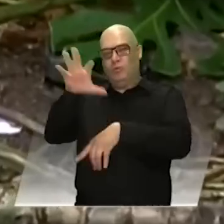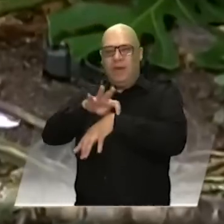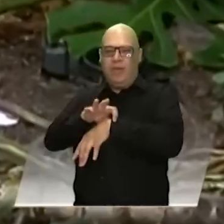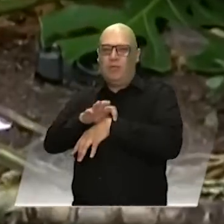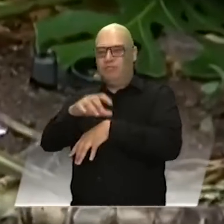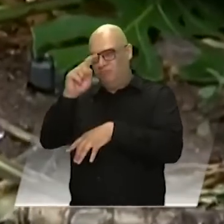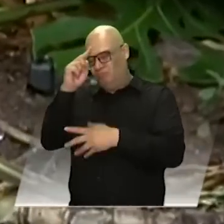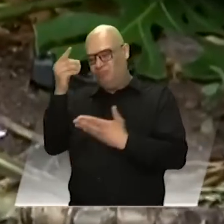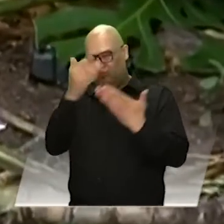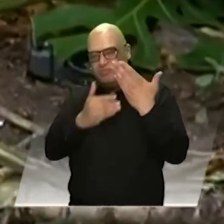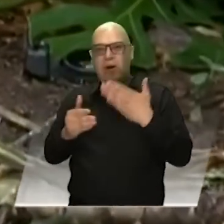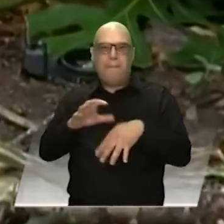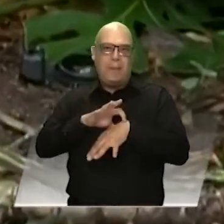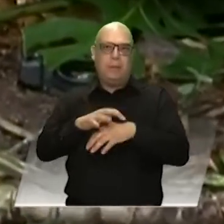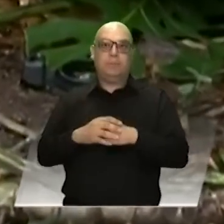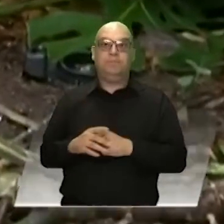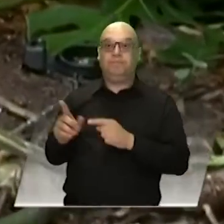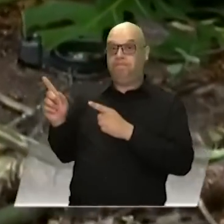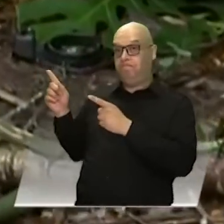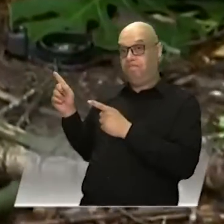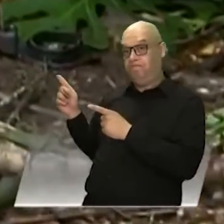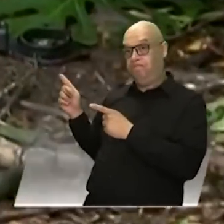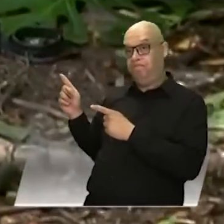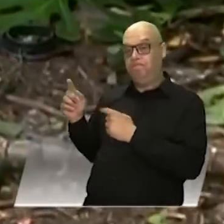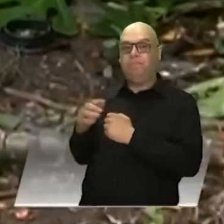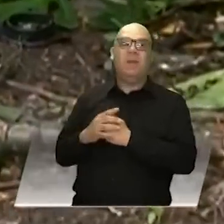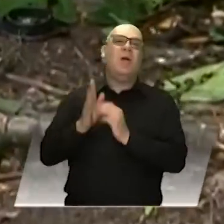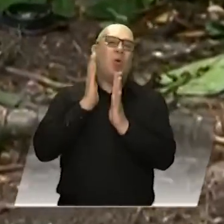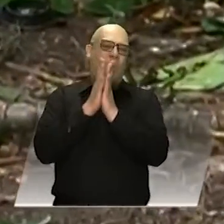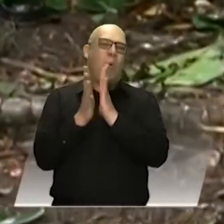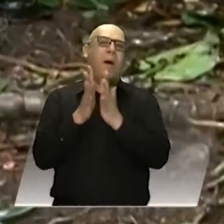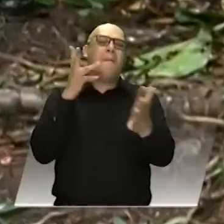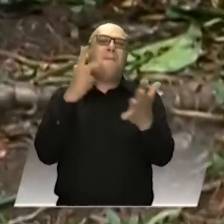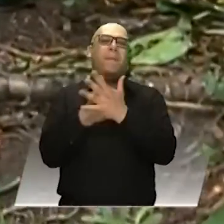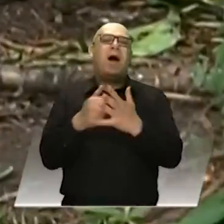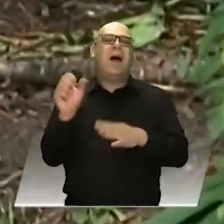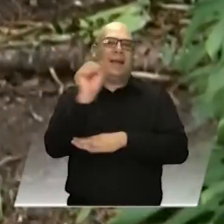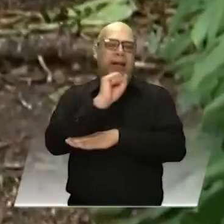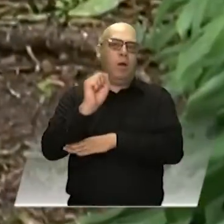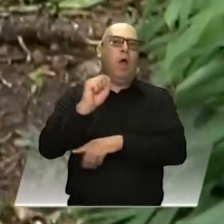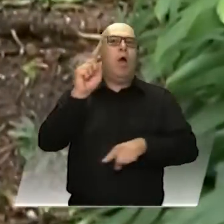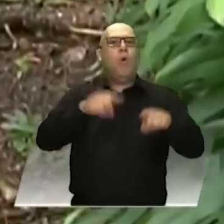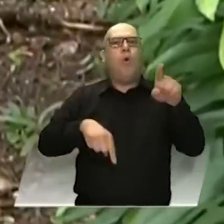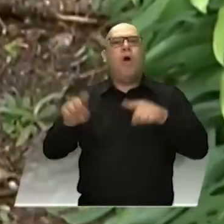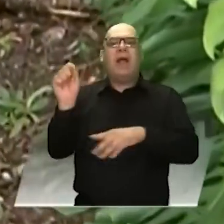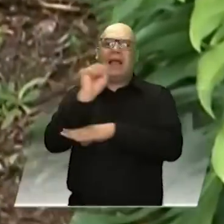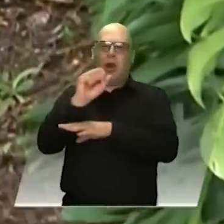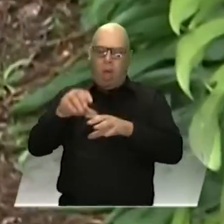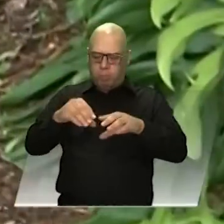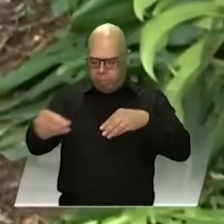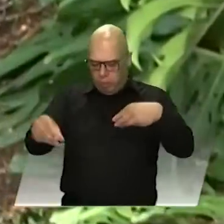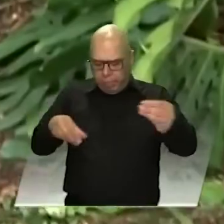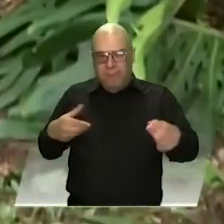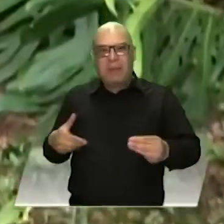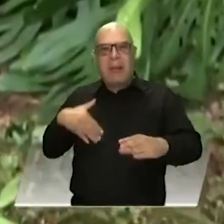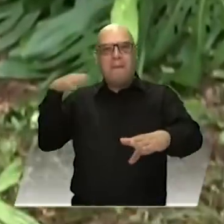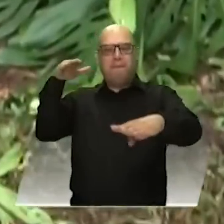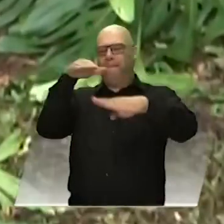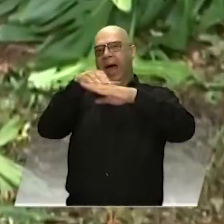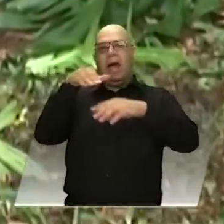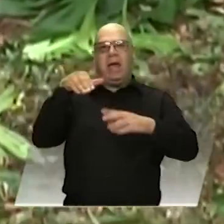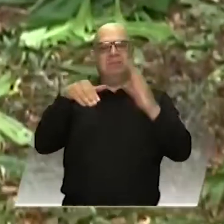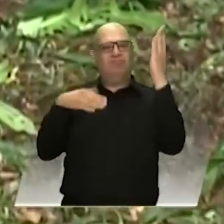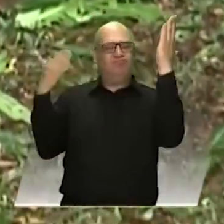Lo que ustedes ven en imágenes es lo que les referenciamos sobre el accidente de tránsito. Algunos pedazos del vehículo que se incrustó en este árbol y